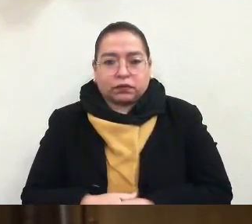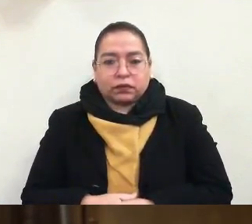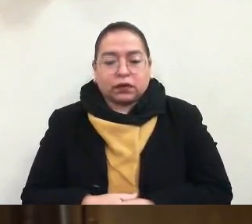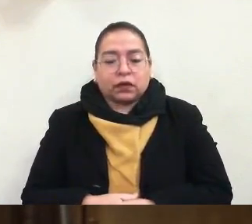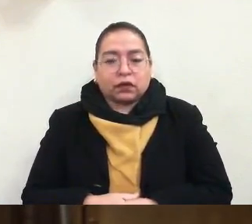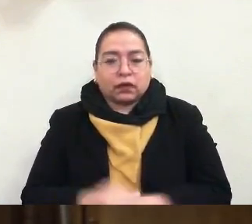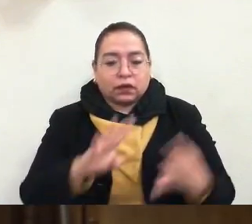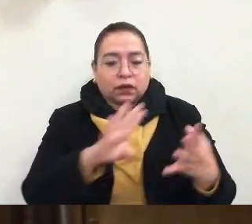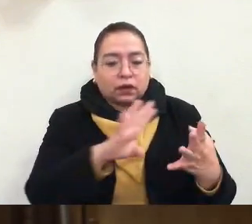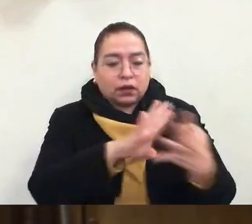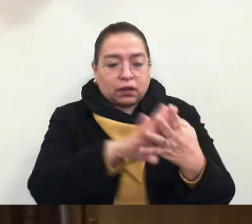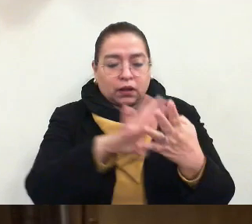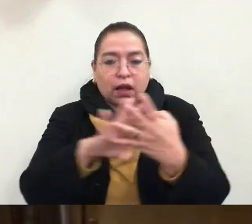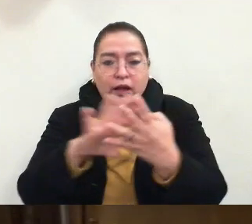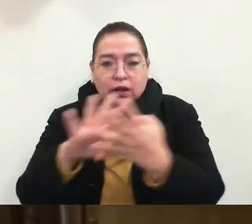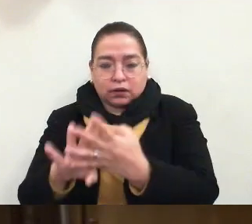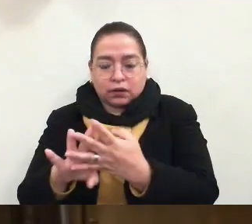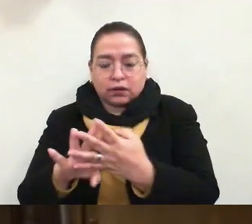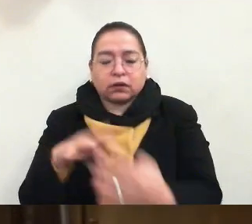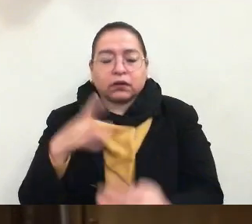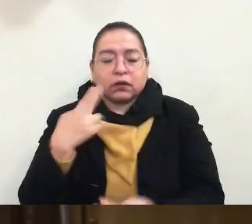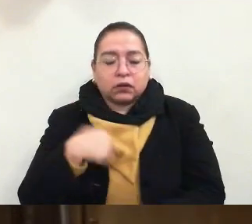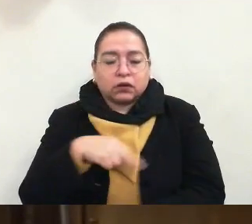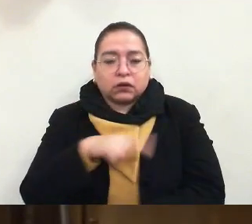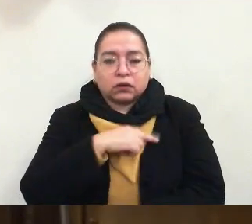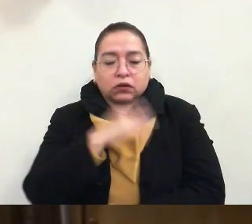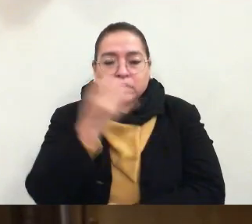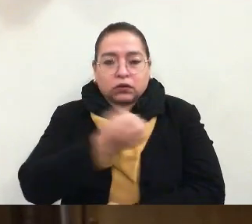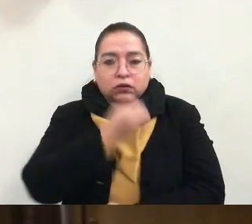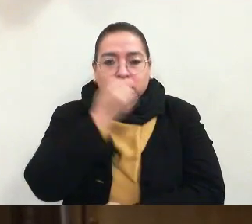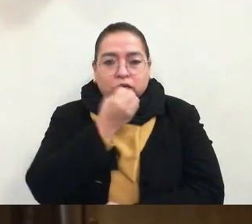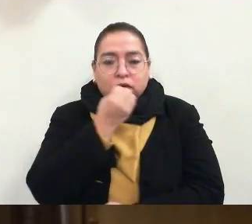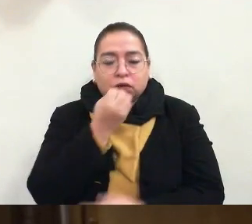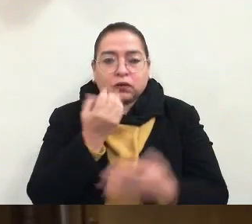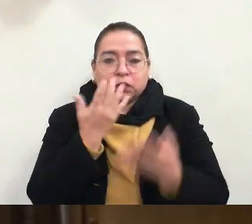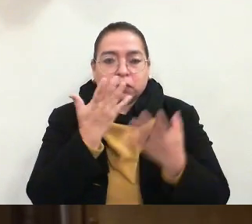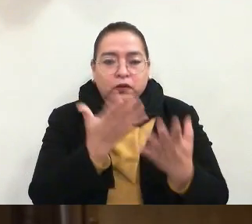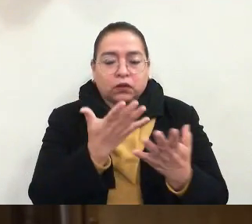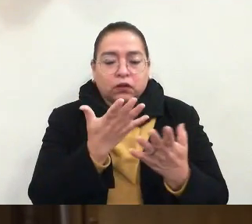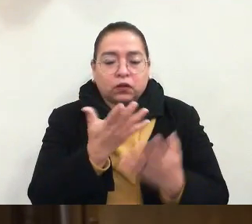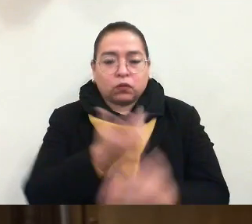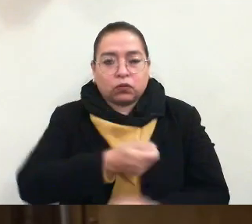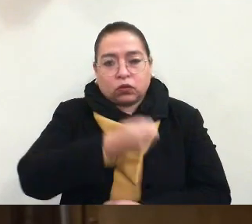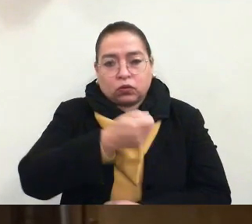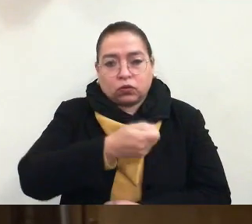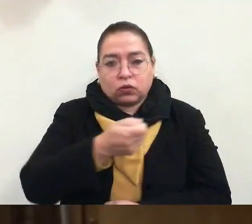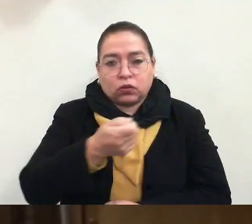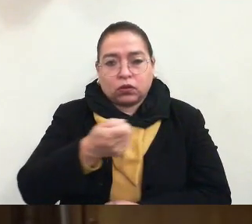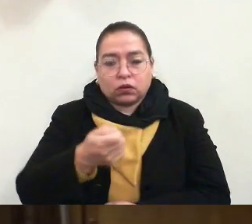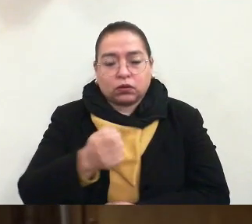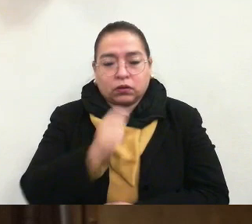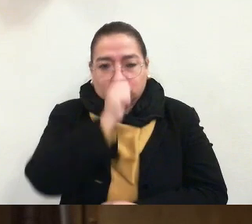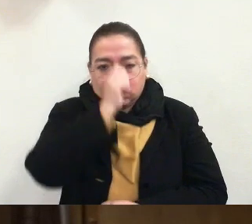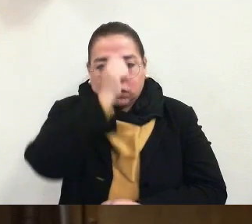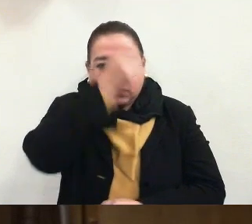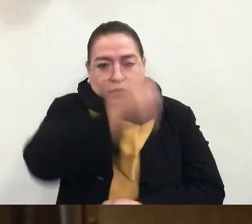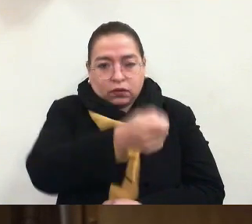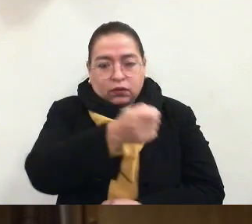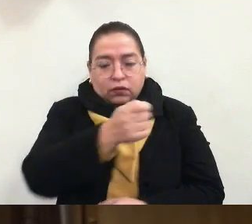cerezos. A ellos también les enviamos una